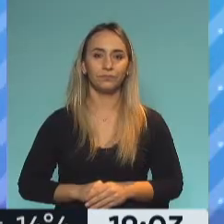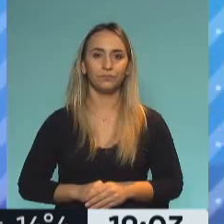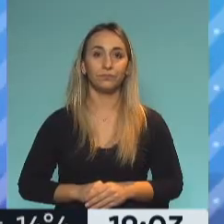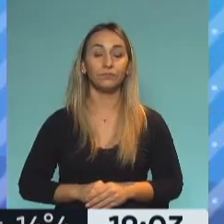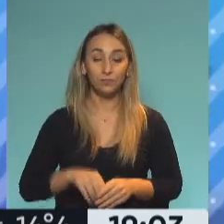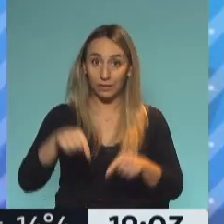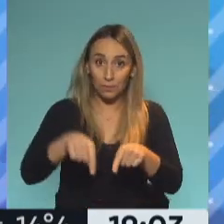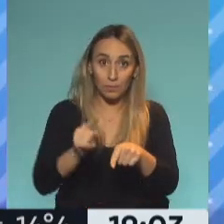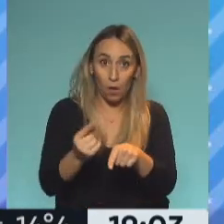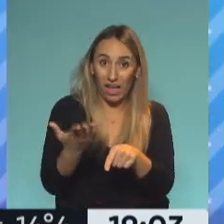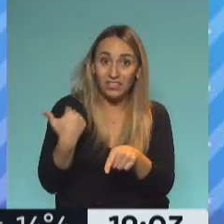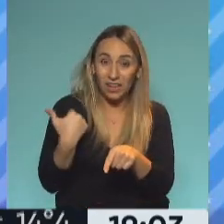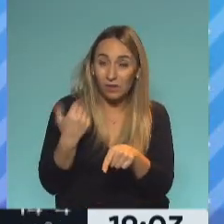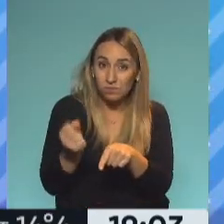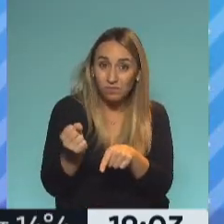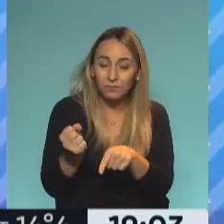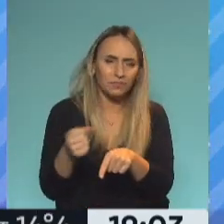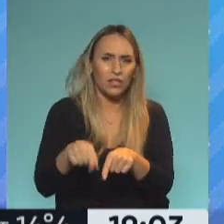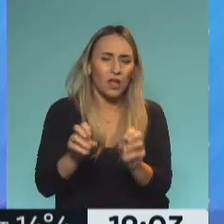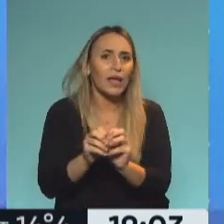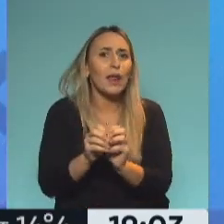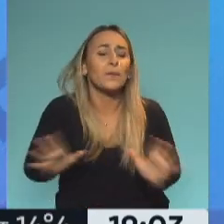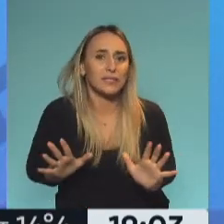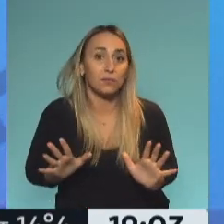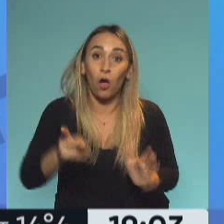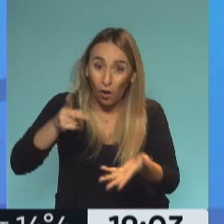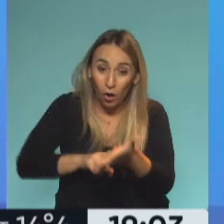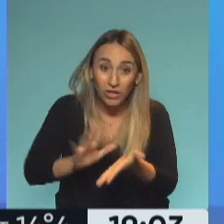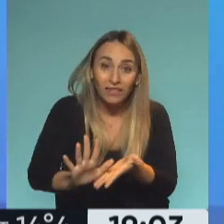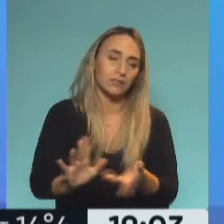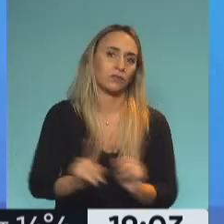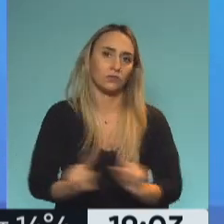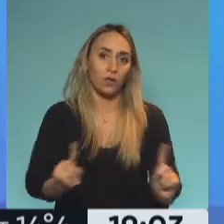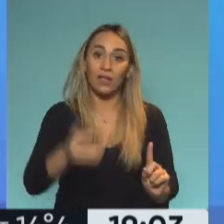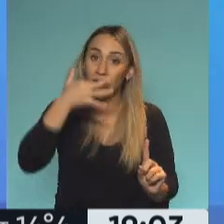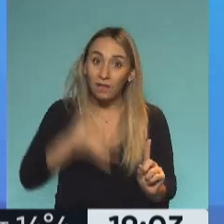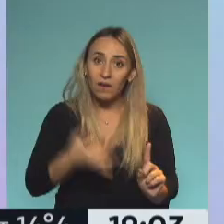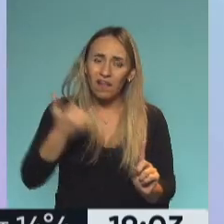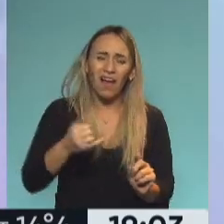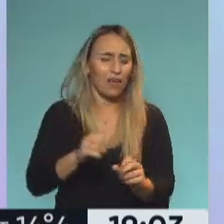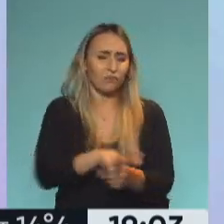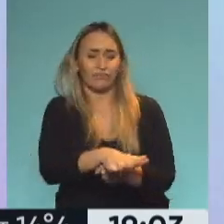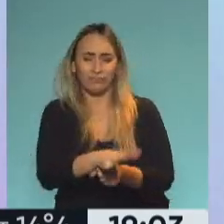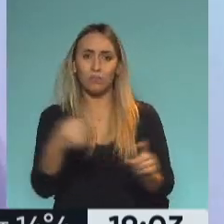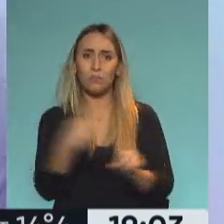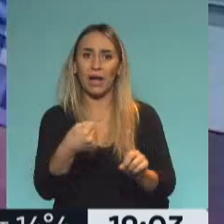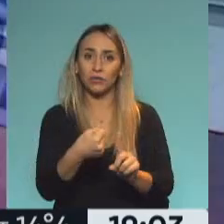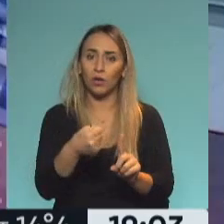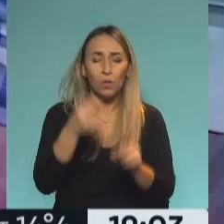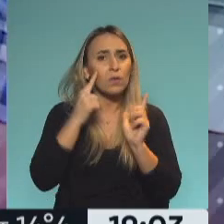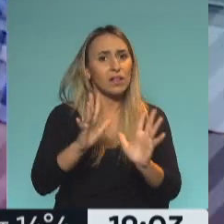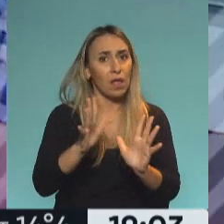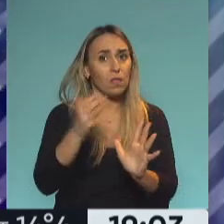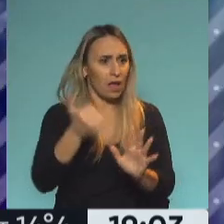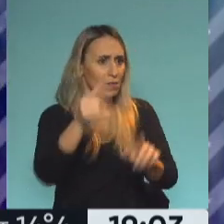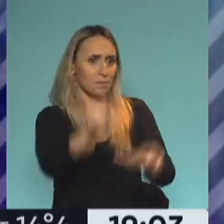Esto que sucedió ayer es gravísimo, no puede volver a suceder y realmente tiene un impacto porque en el medio hay gente.